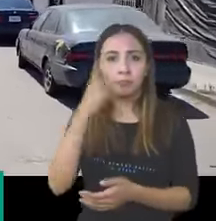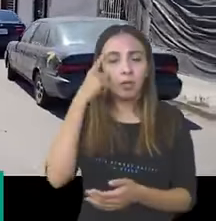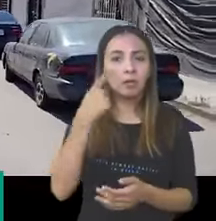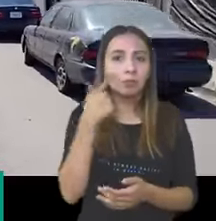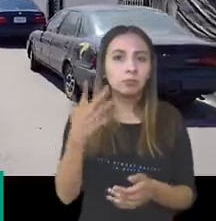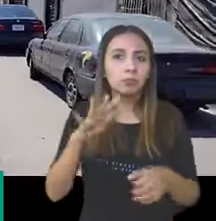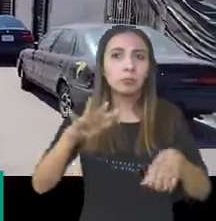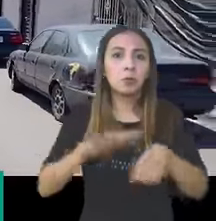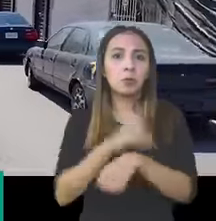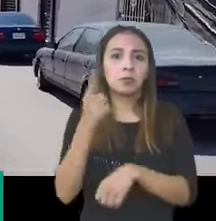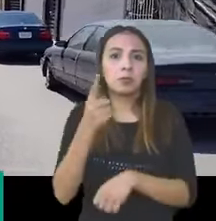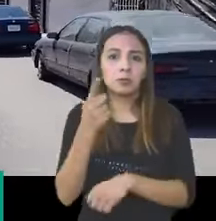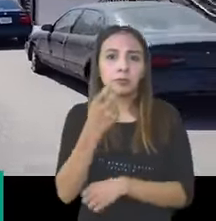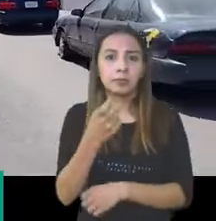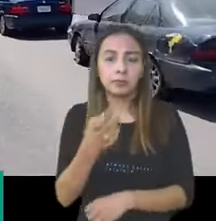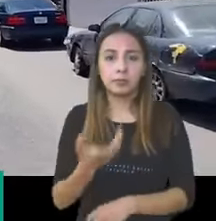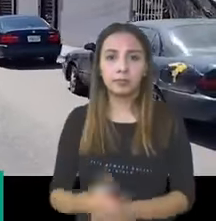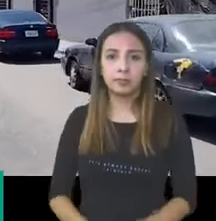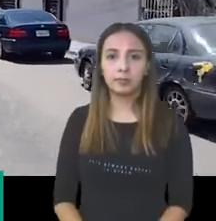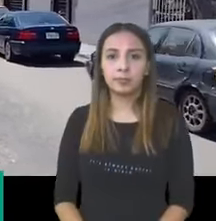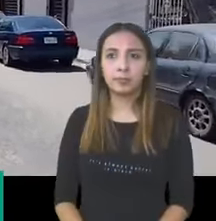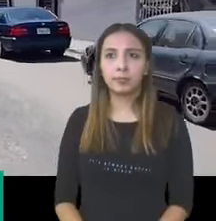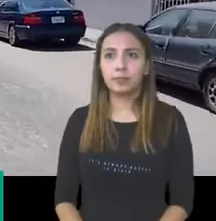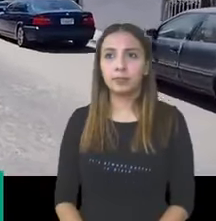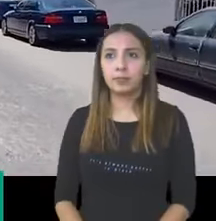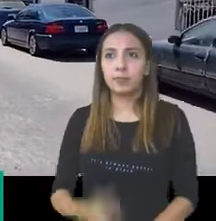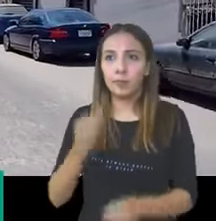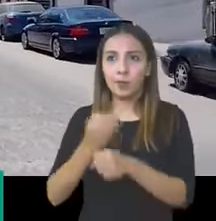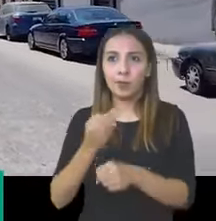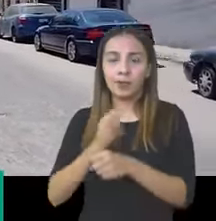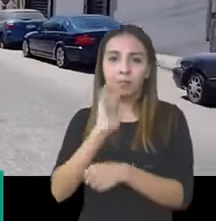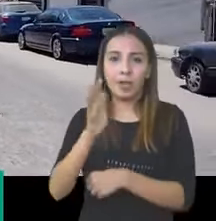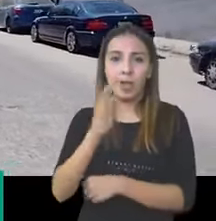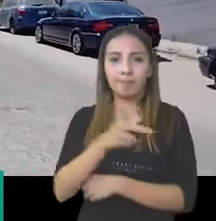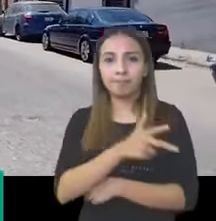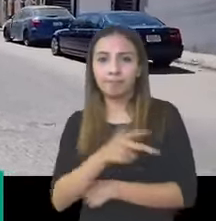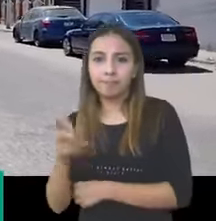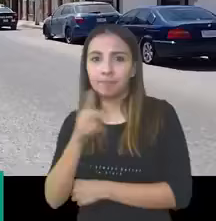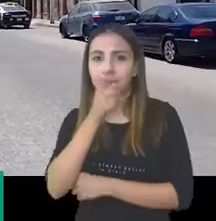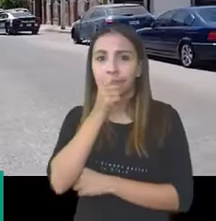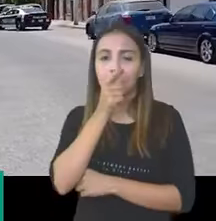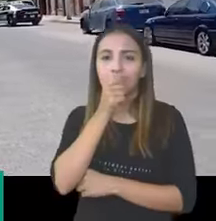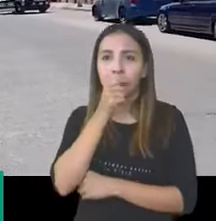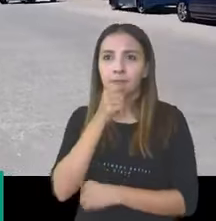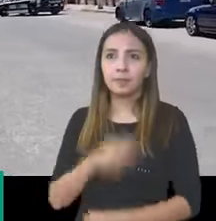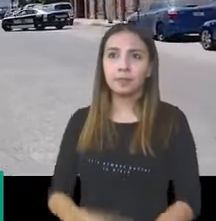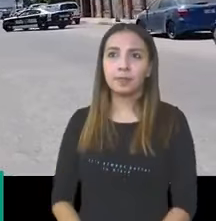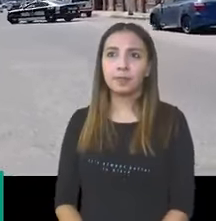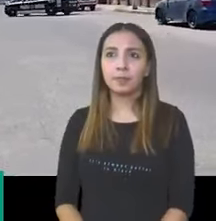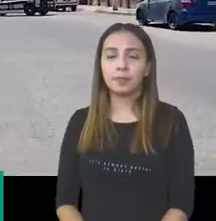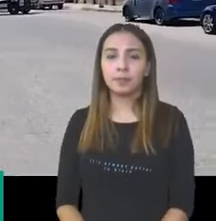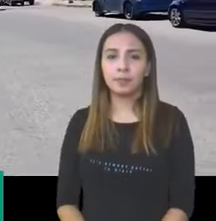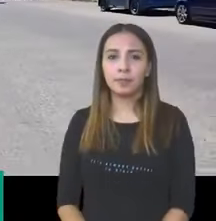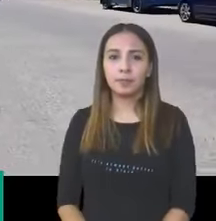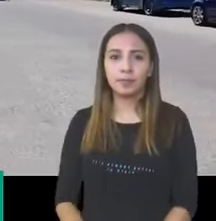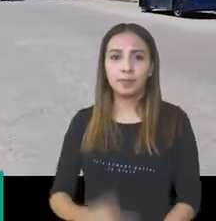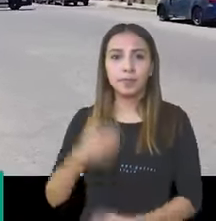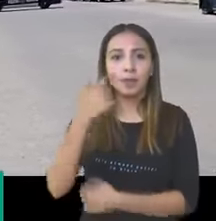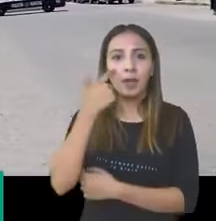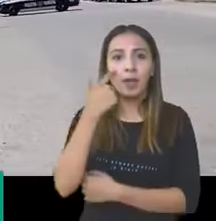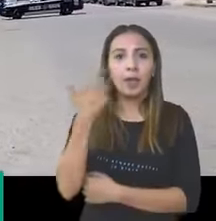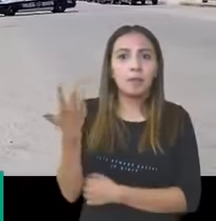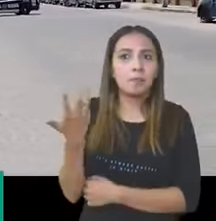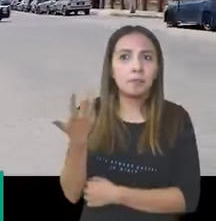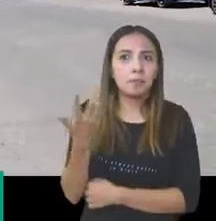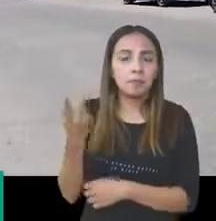haciendo. Aquí, ahorita aquí ya está llegando la unidad. Y vamos a ver que el por qué, y